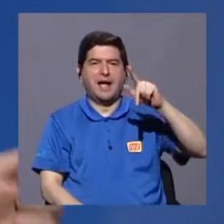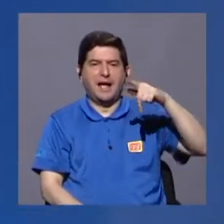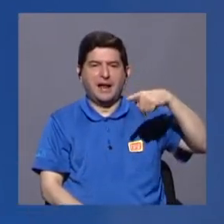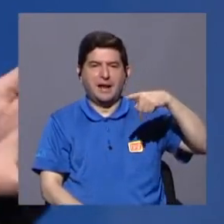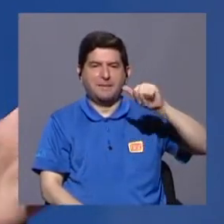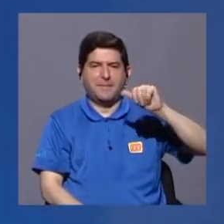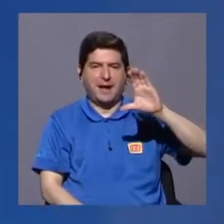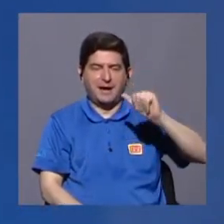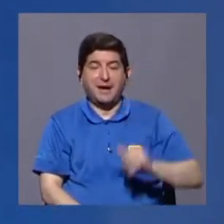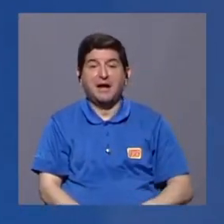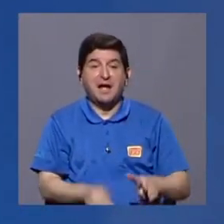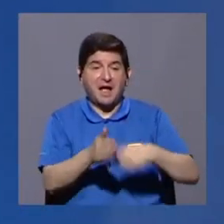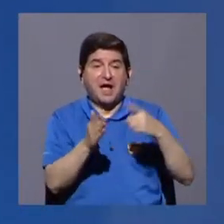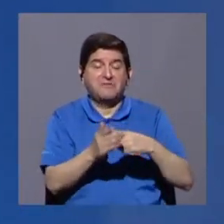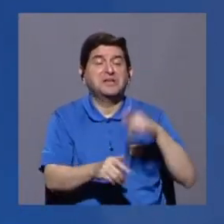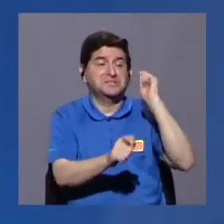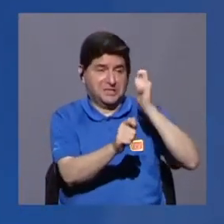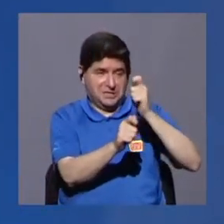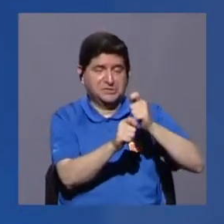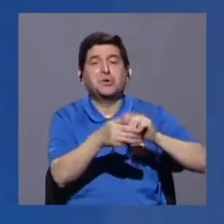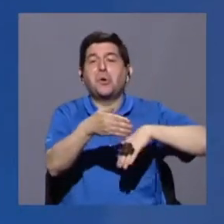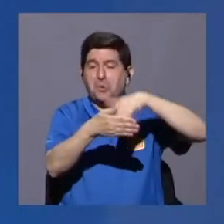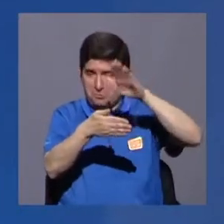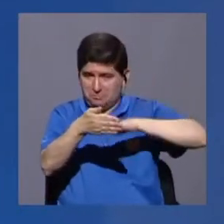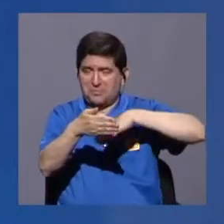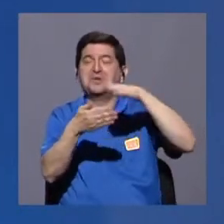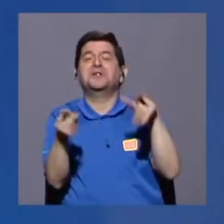martillar y pintar y toda la cuestión